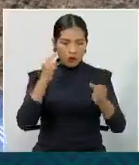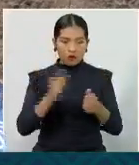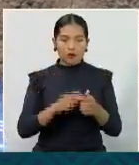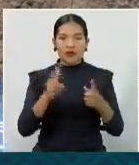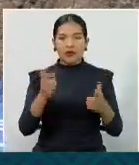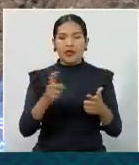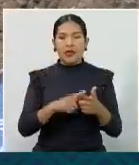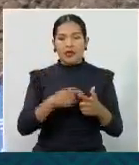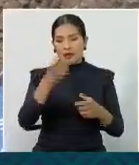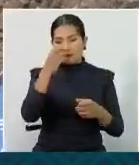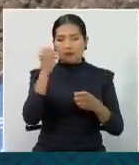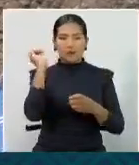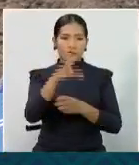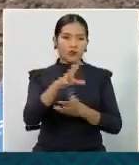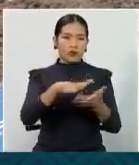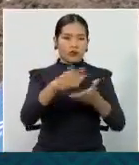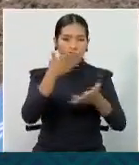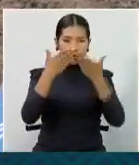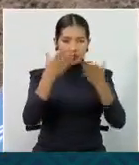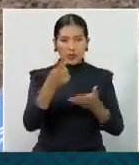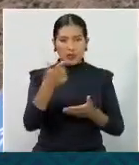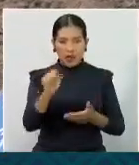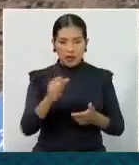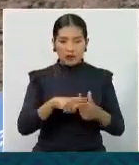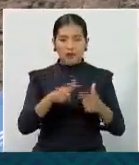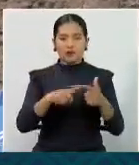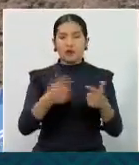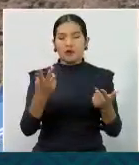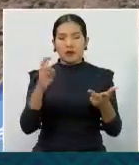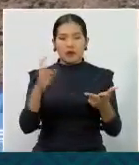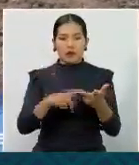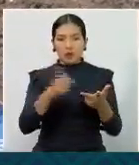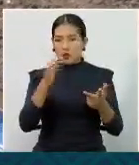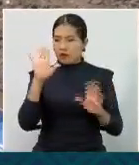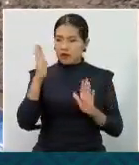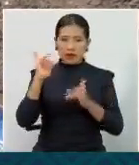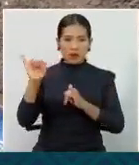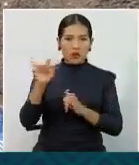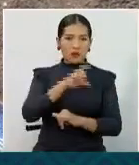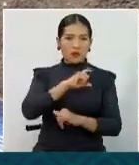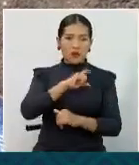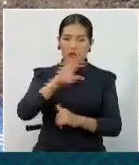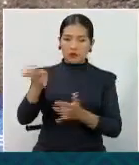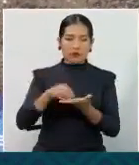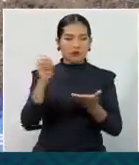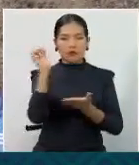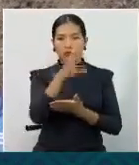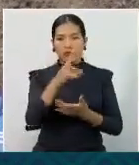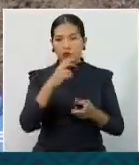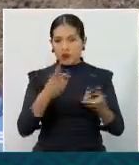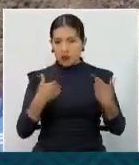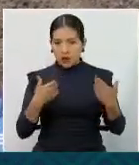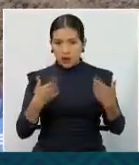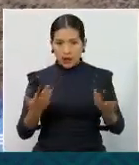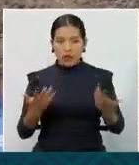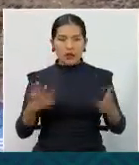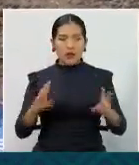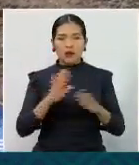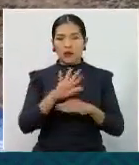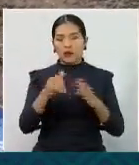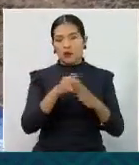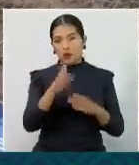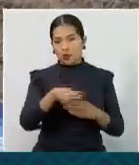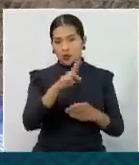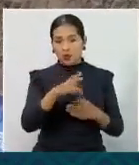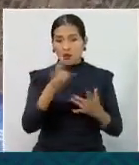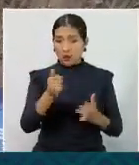que utilizan los policías, tenían lanzagases, tenían armas de fuego, también hemos escuchado. Como ahorita ustedes mismos han escuchado,